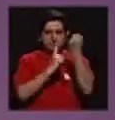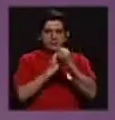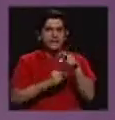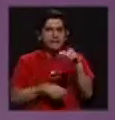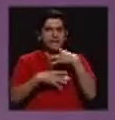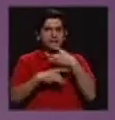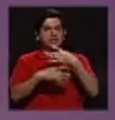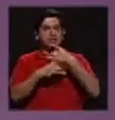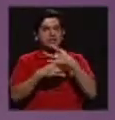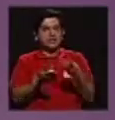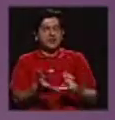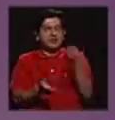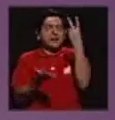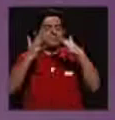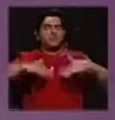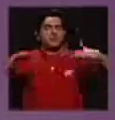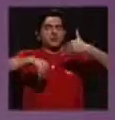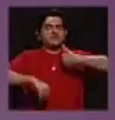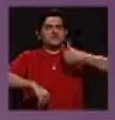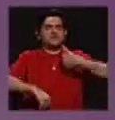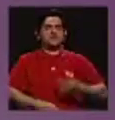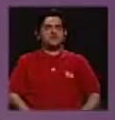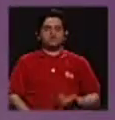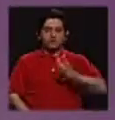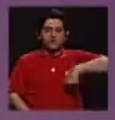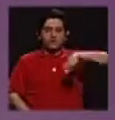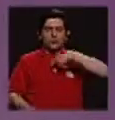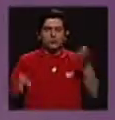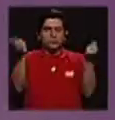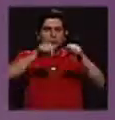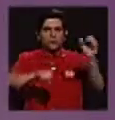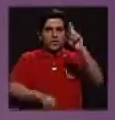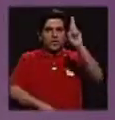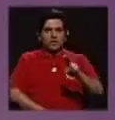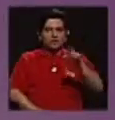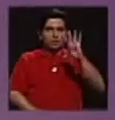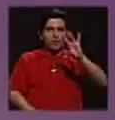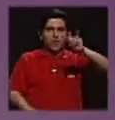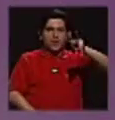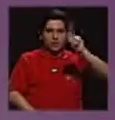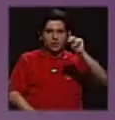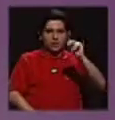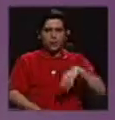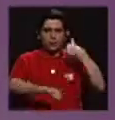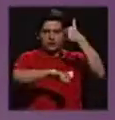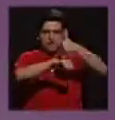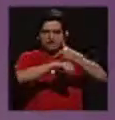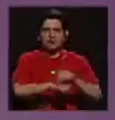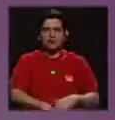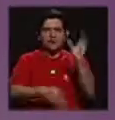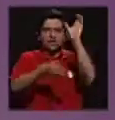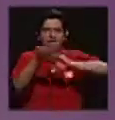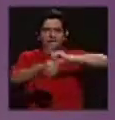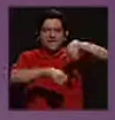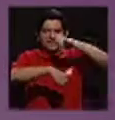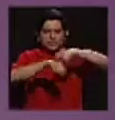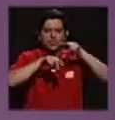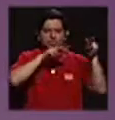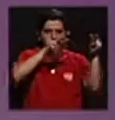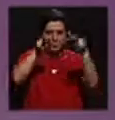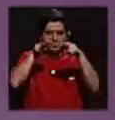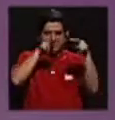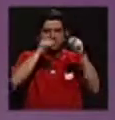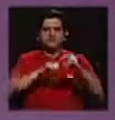que es lo interesante, lo rico del espacio. En el caso nuestro de Costa Rica, el 4 de junio se constituyó el capítulo nacional del